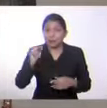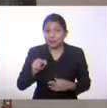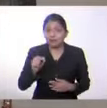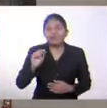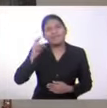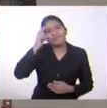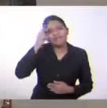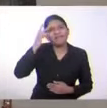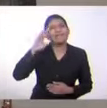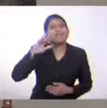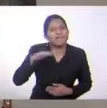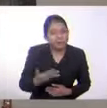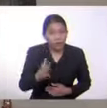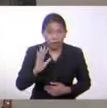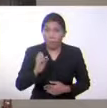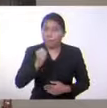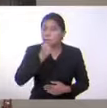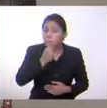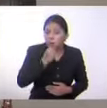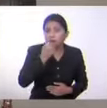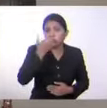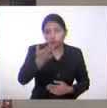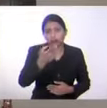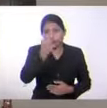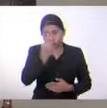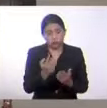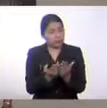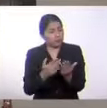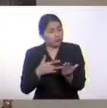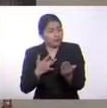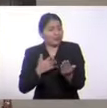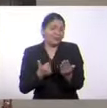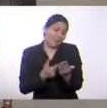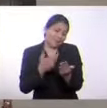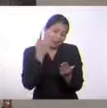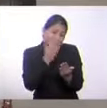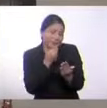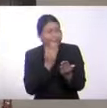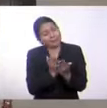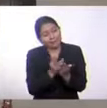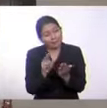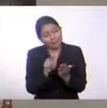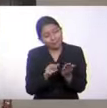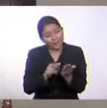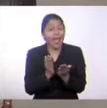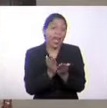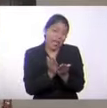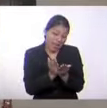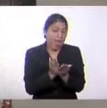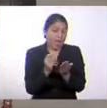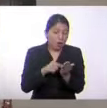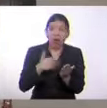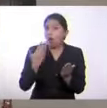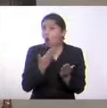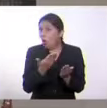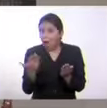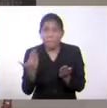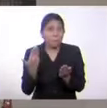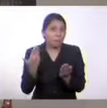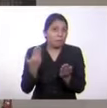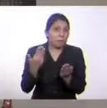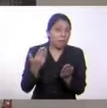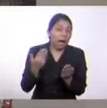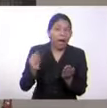pretenden, aparte de informar, causar un goce estético en las personas. ¿Por qué? Porque va a colocar una serie de hechos, algunas